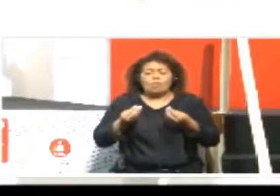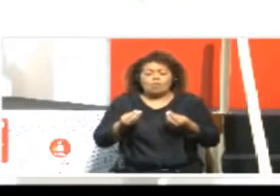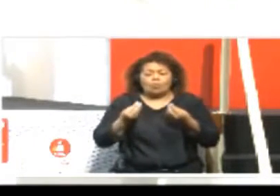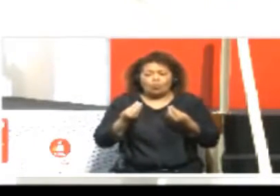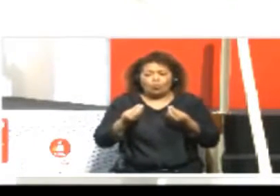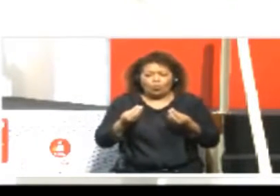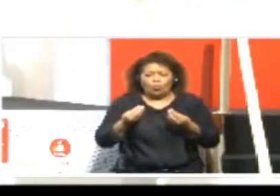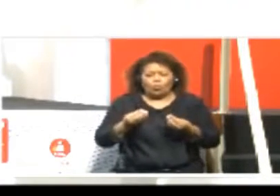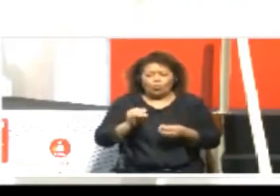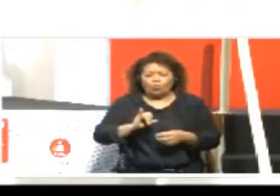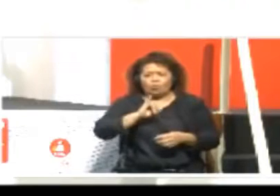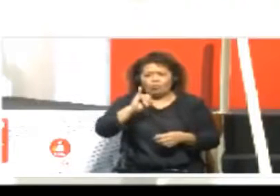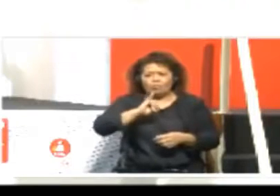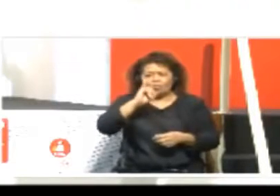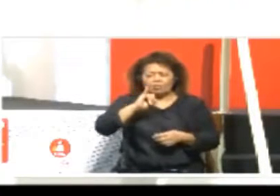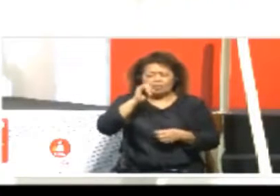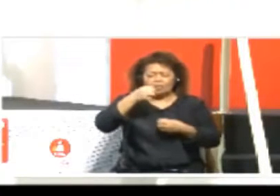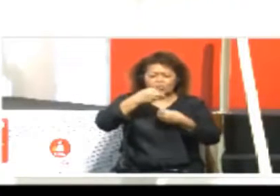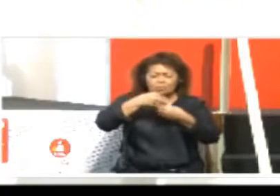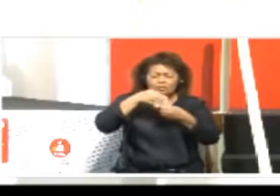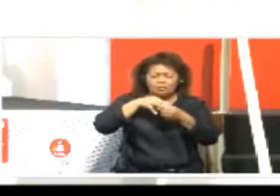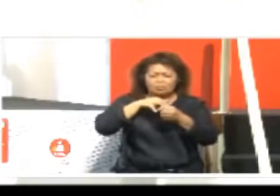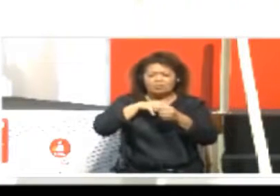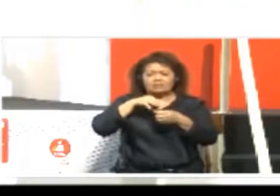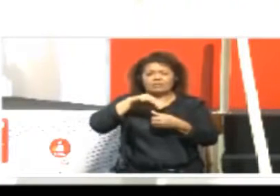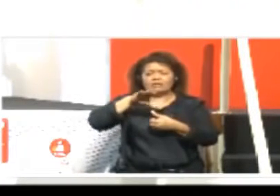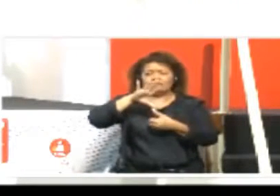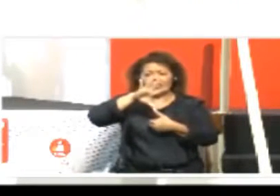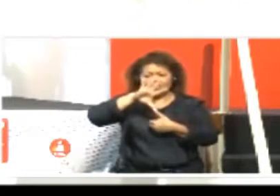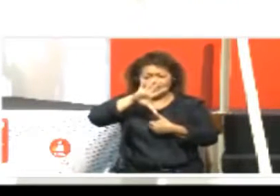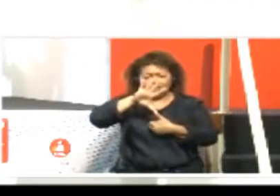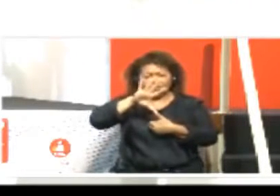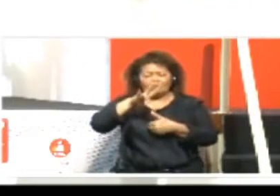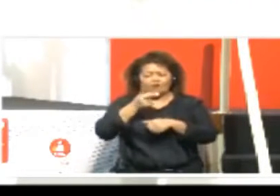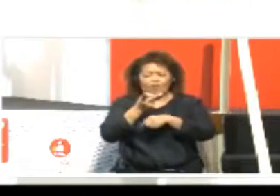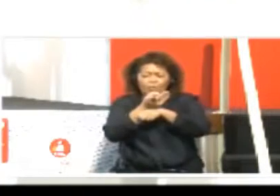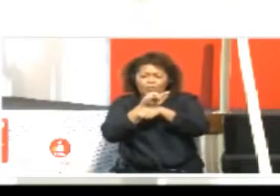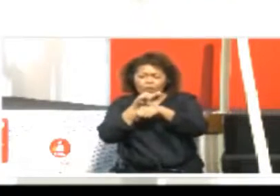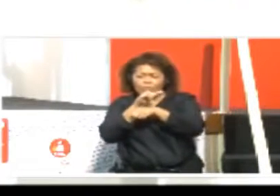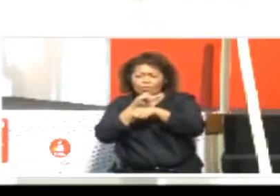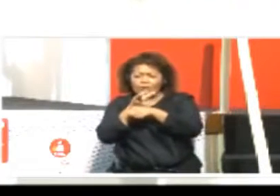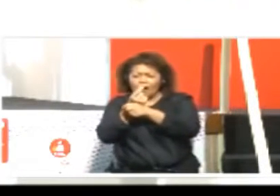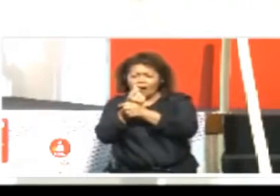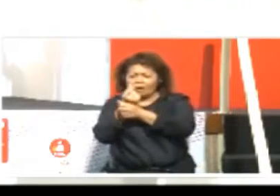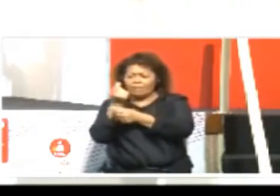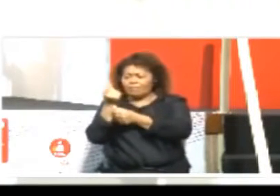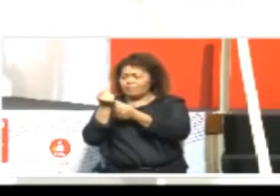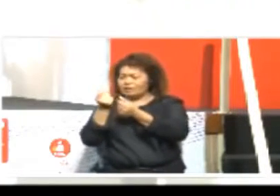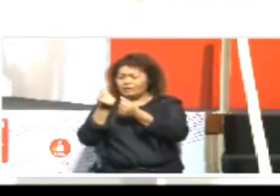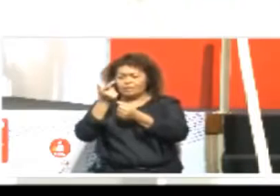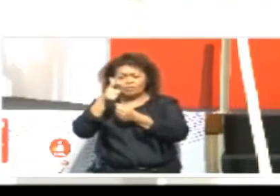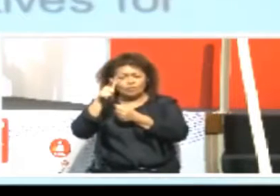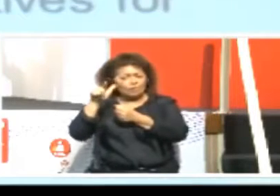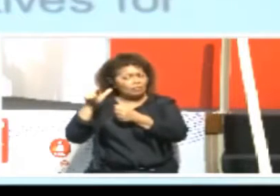fondos de otra parte y no depender del gobierno federal o depender del gobierno central. Entonces, vamos a ver, tengo el caso